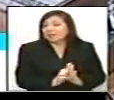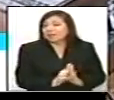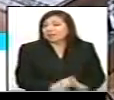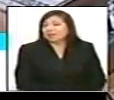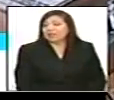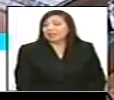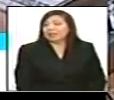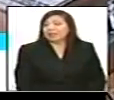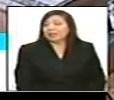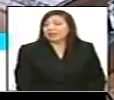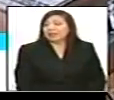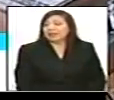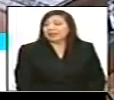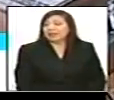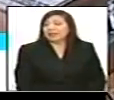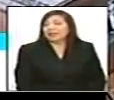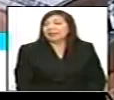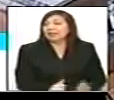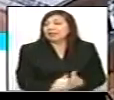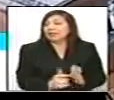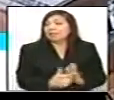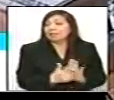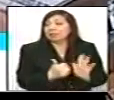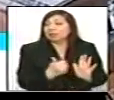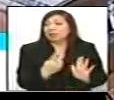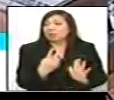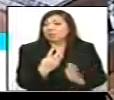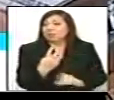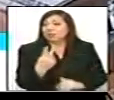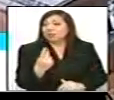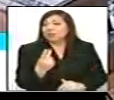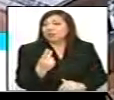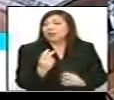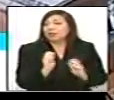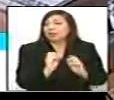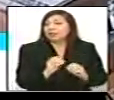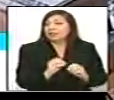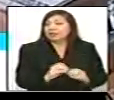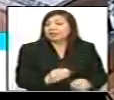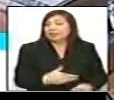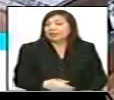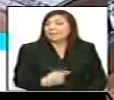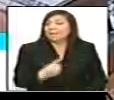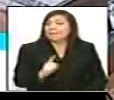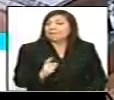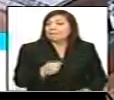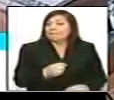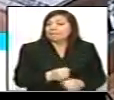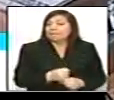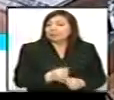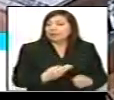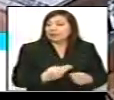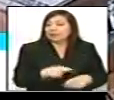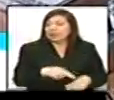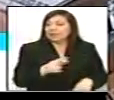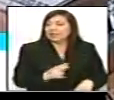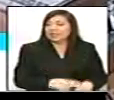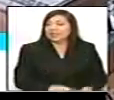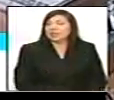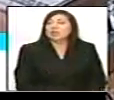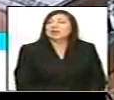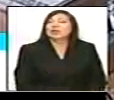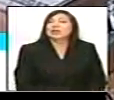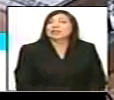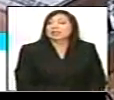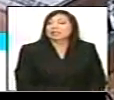señora congresista, de que la ley 26.821 le otorga derecho de preferencia para la explotación de sus recursos naturales, los